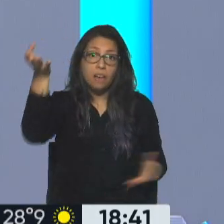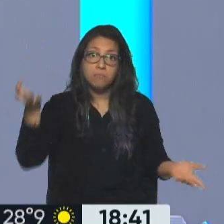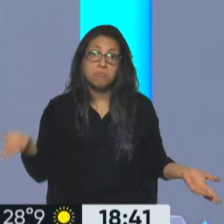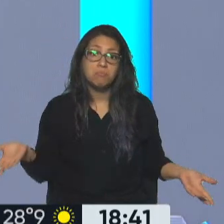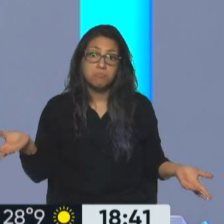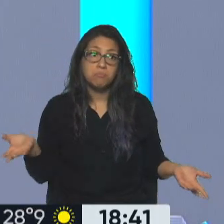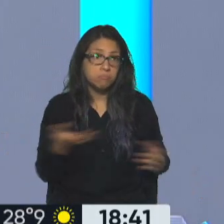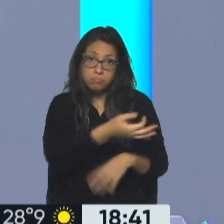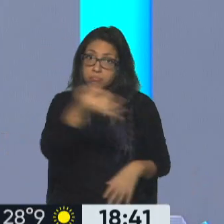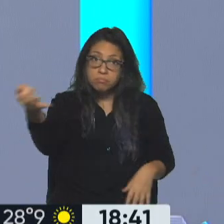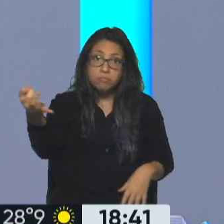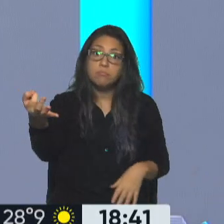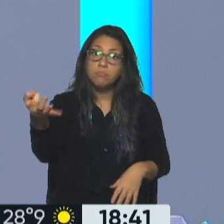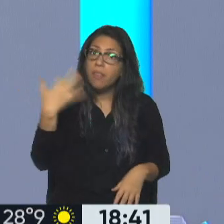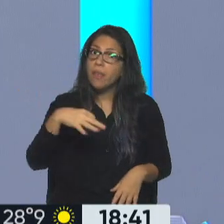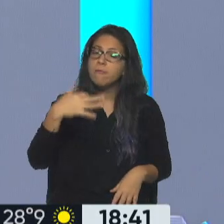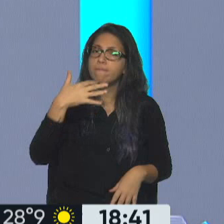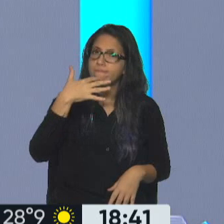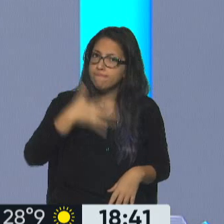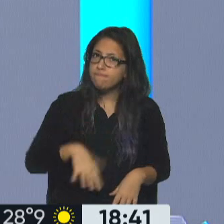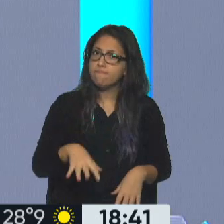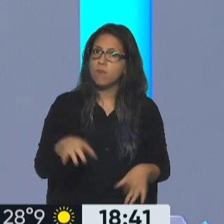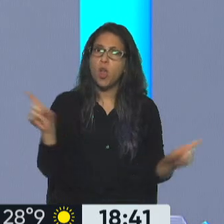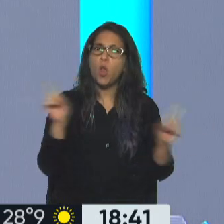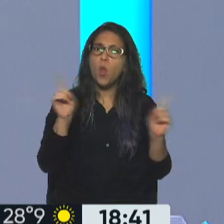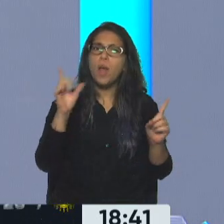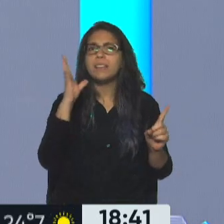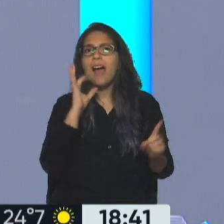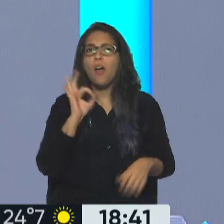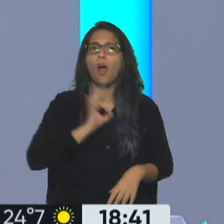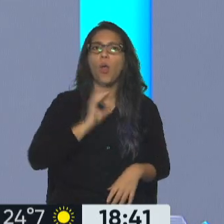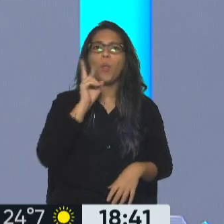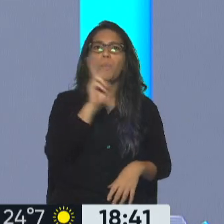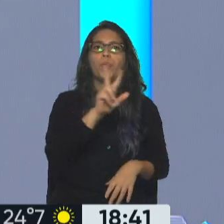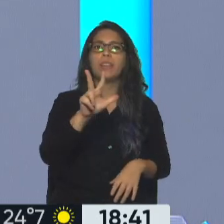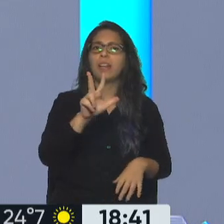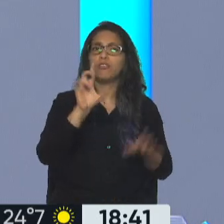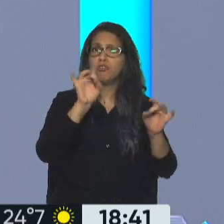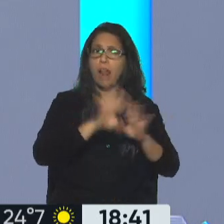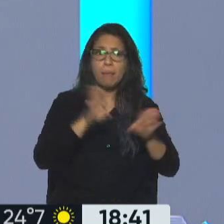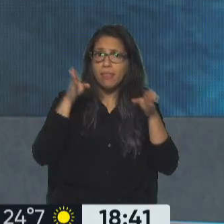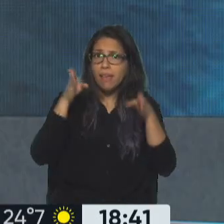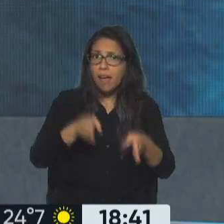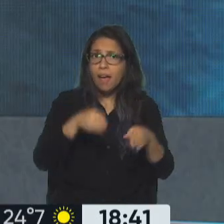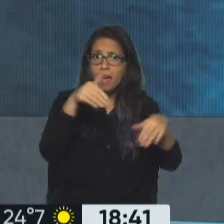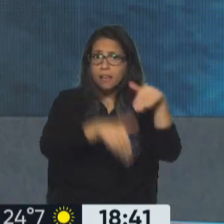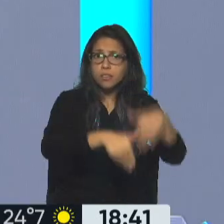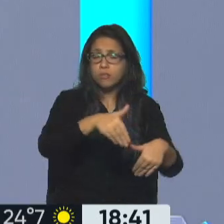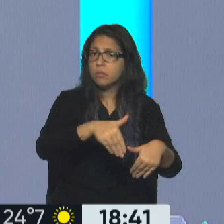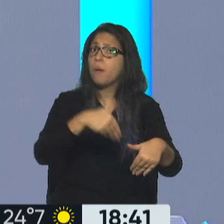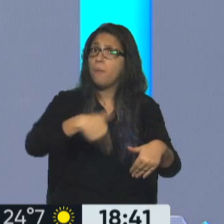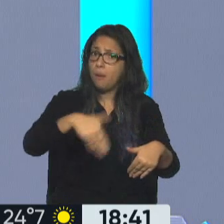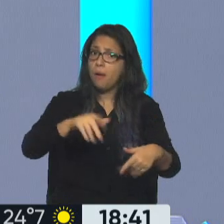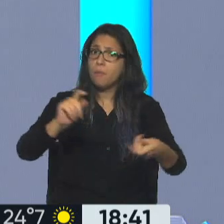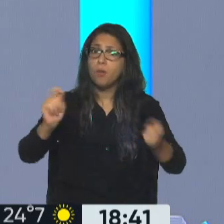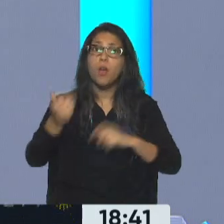y entonces yo creo que ahí lo que hay que entender es que esto no es un efecto solo para el 2023 es algo que va a tener consecuencias porque es un cambio